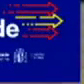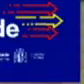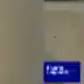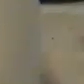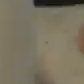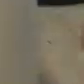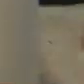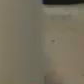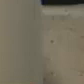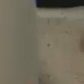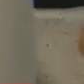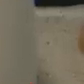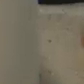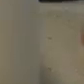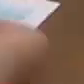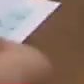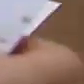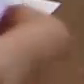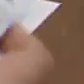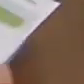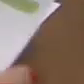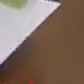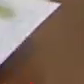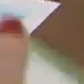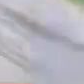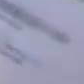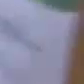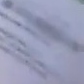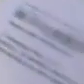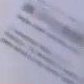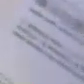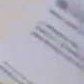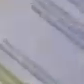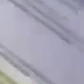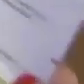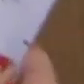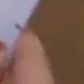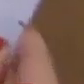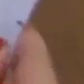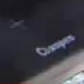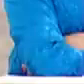hasta 2.000 euros anuales si mejoraran la eficiencia energética de esos edificios.